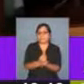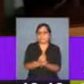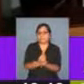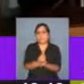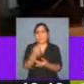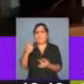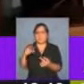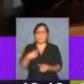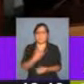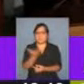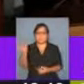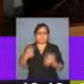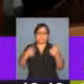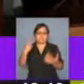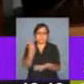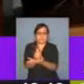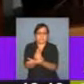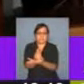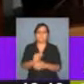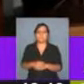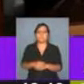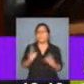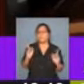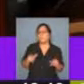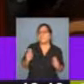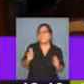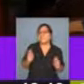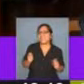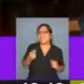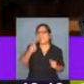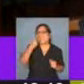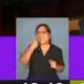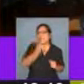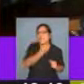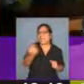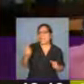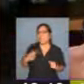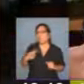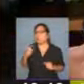diversa de toda la sociedad, y allí están también representados los intereses de esa sociedad.